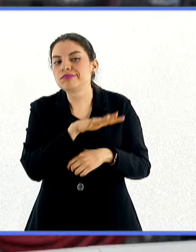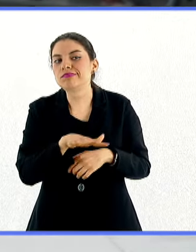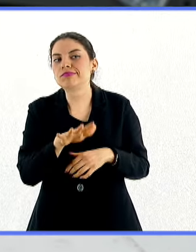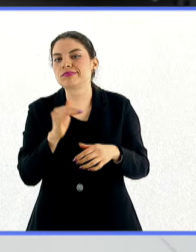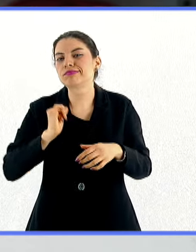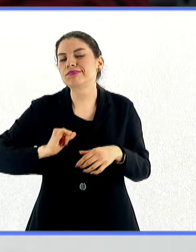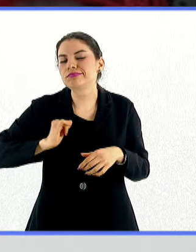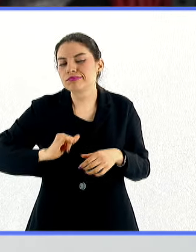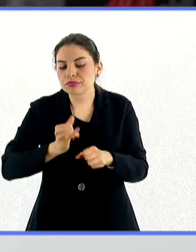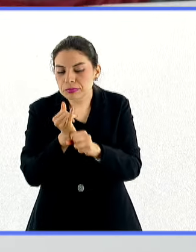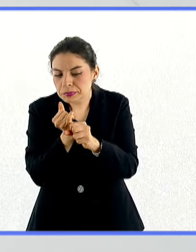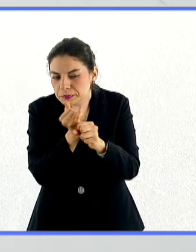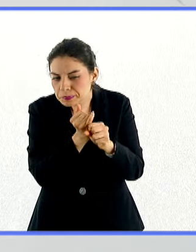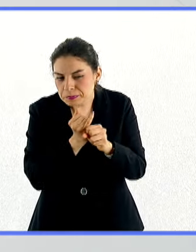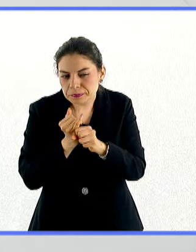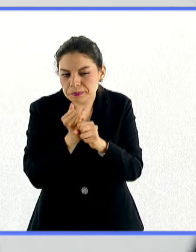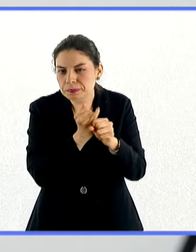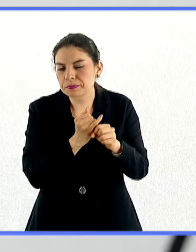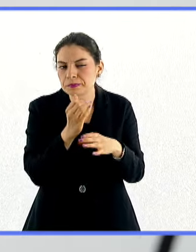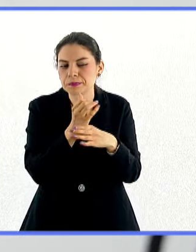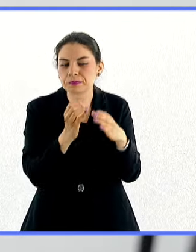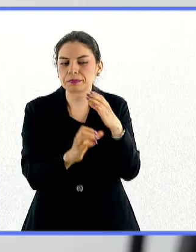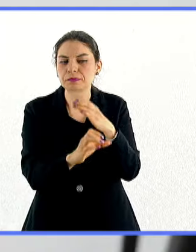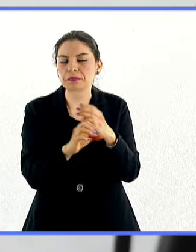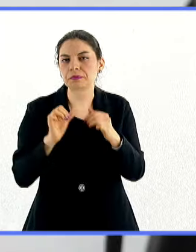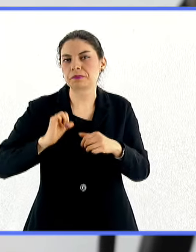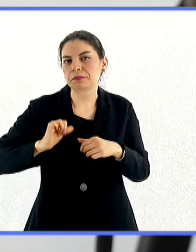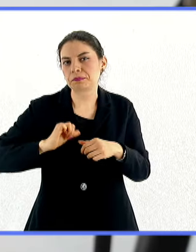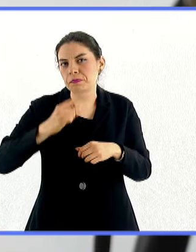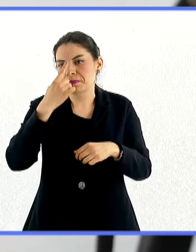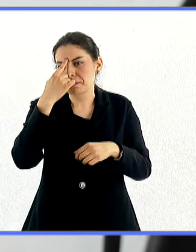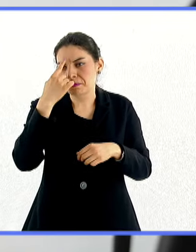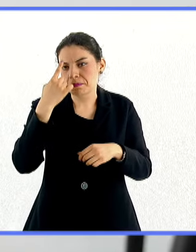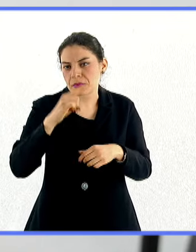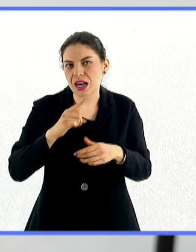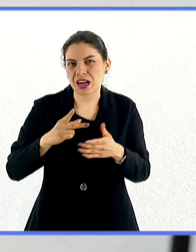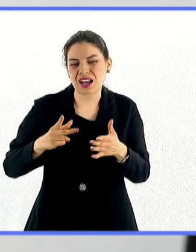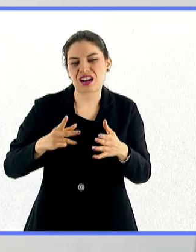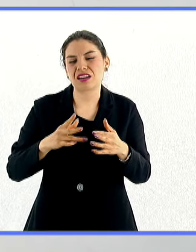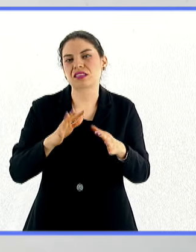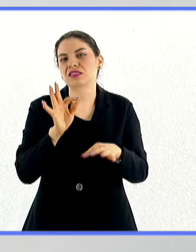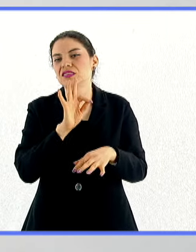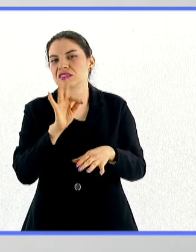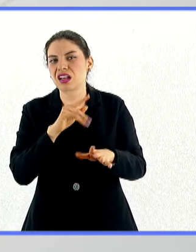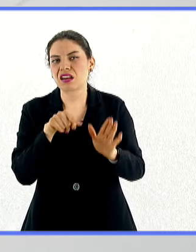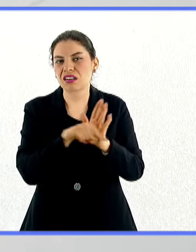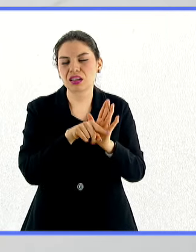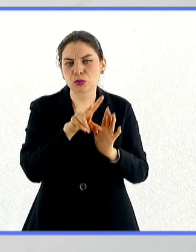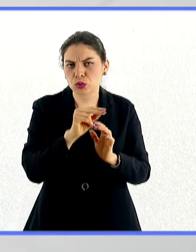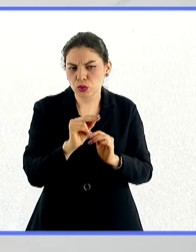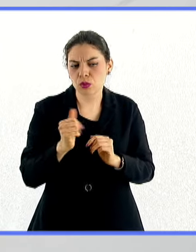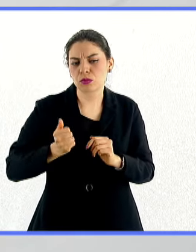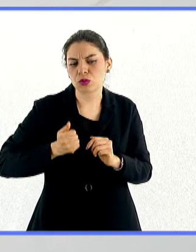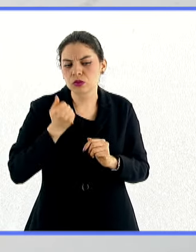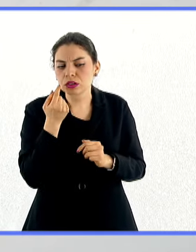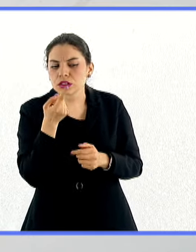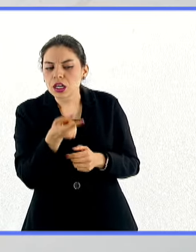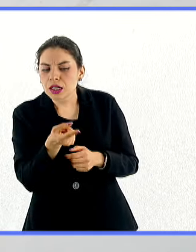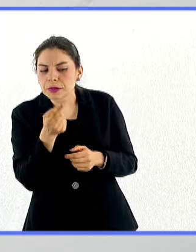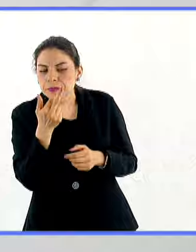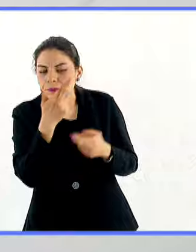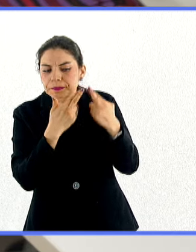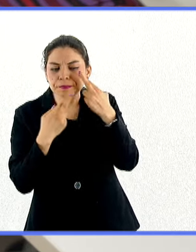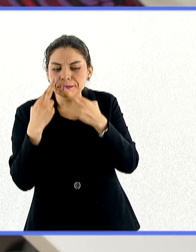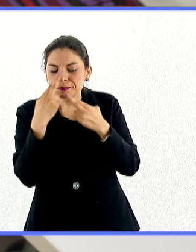del patrimonio cultural para, de una manera no invasiva y no destructiva, comprender con qué materiales están